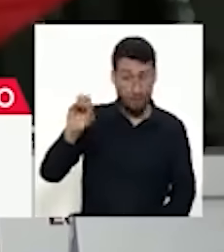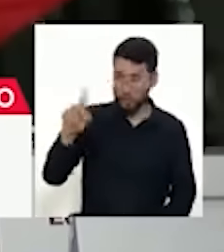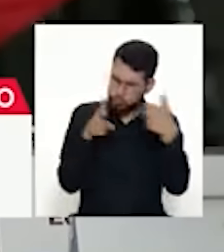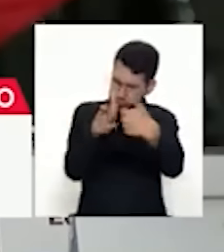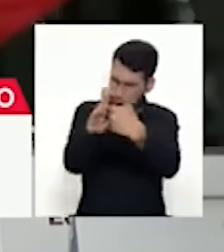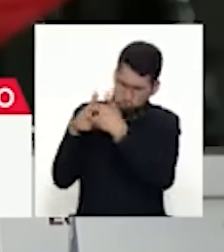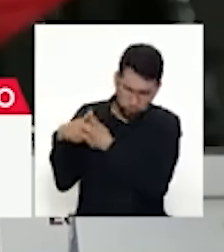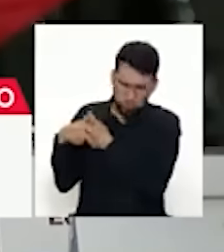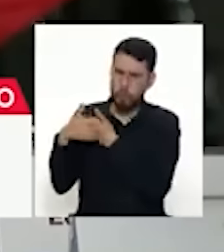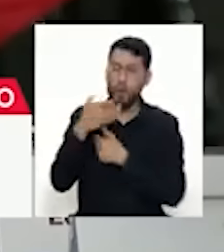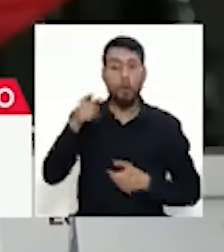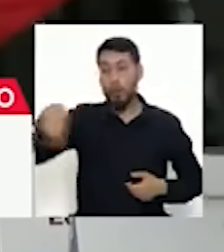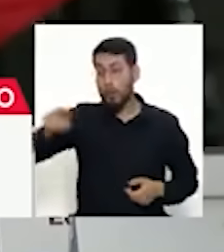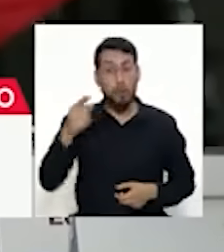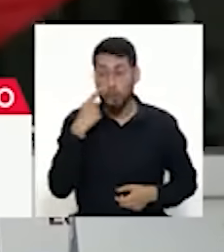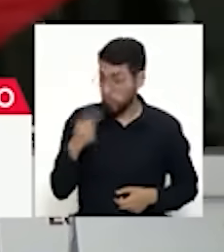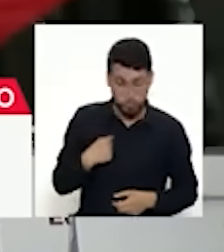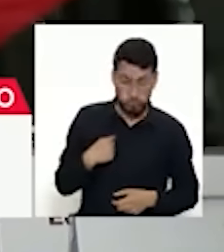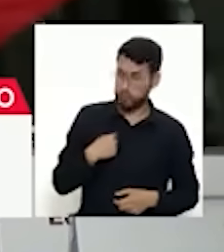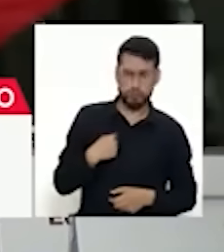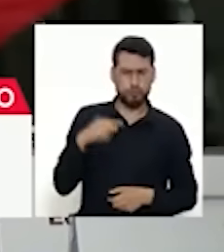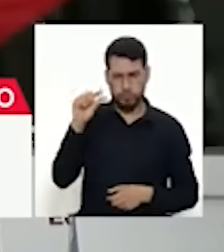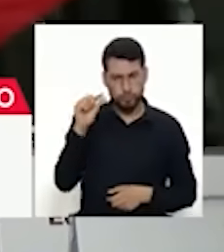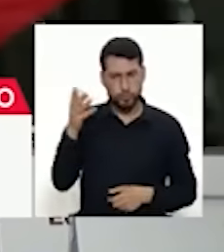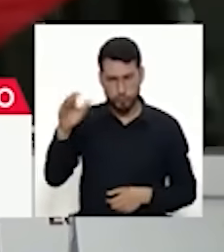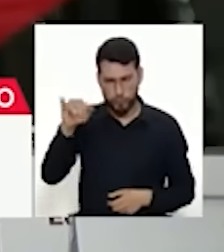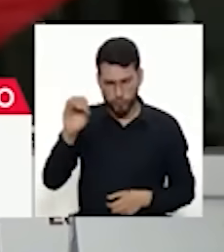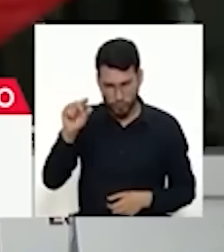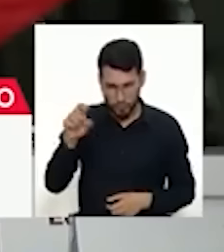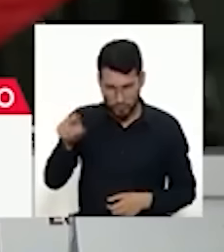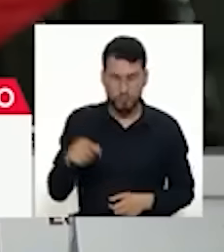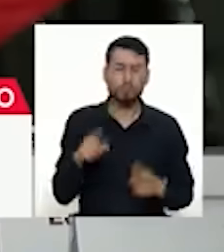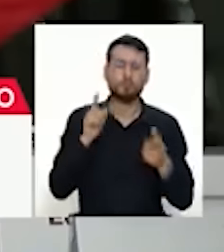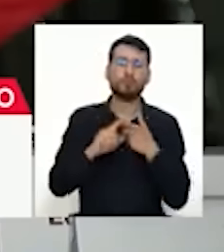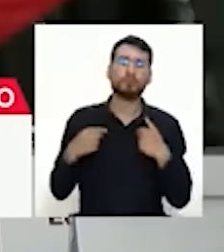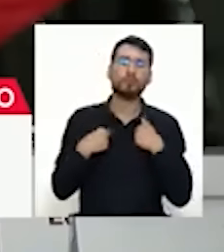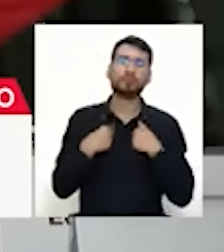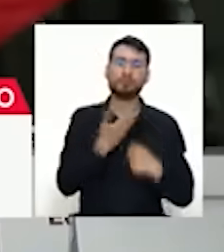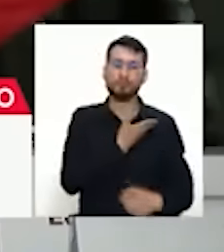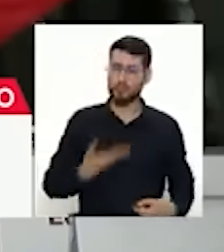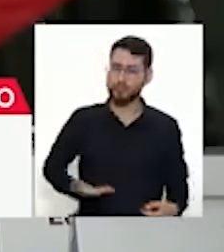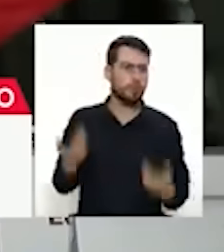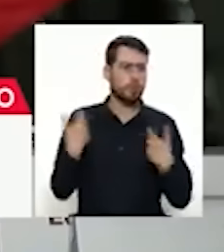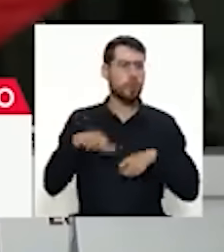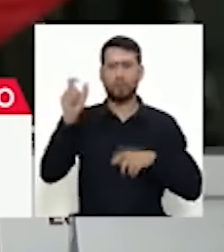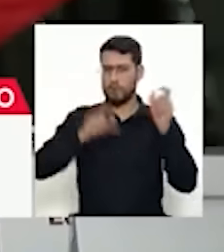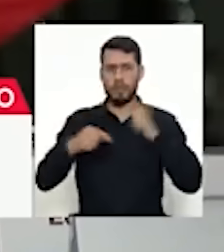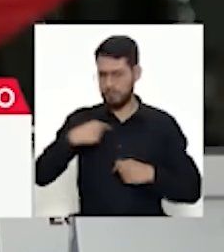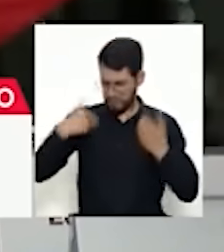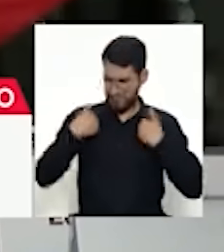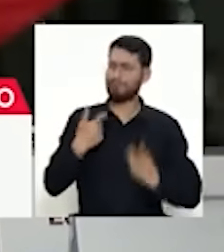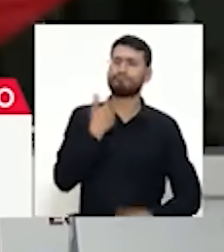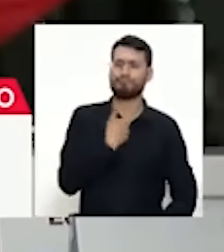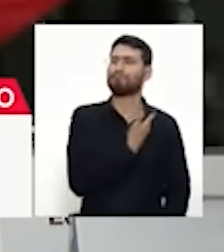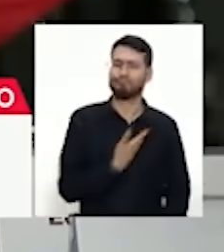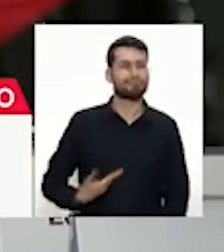más razón Quizá no me conozcas un poquito más Jorge pero esta presidenta como cualquier persona pero esta